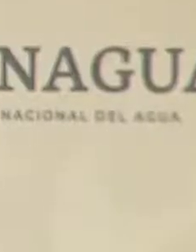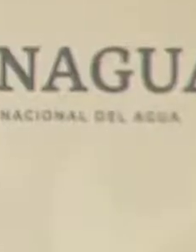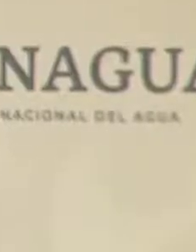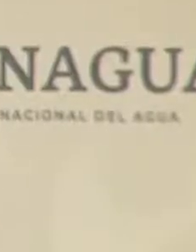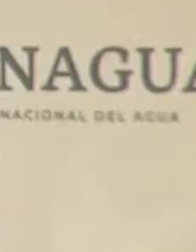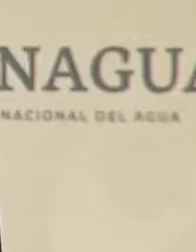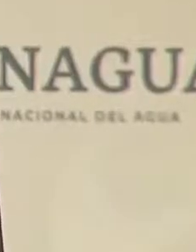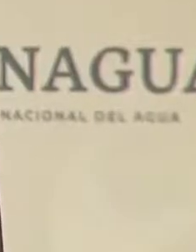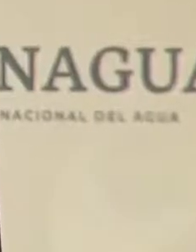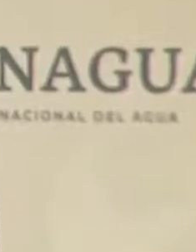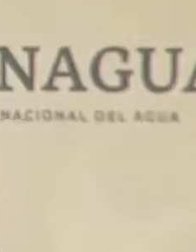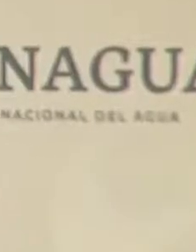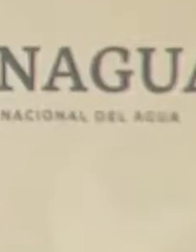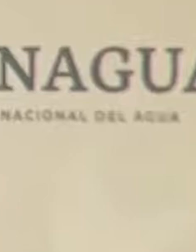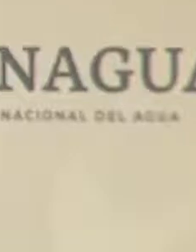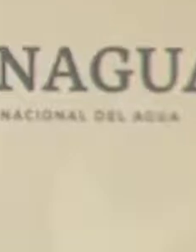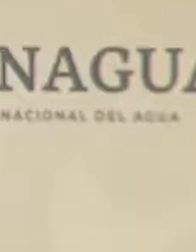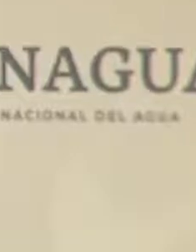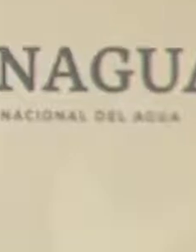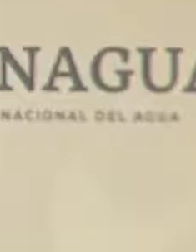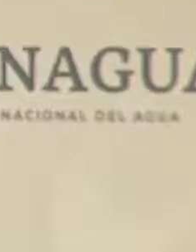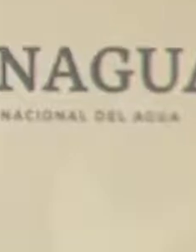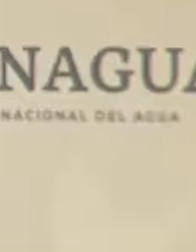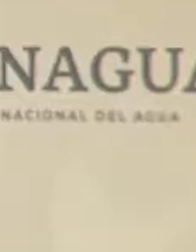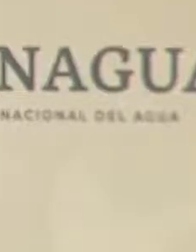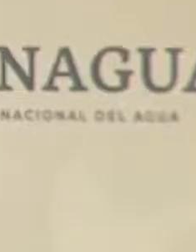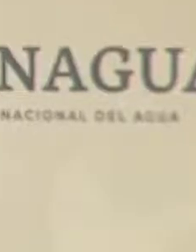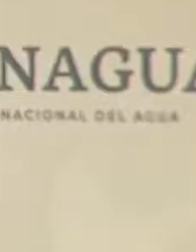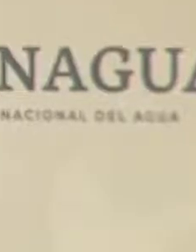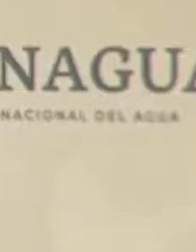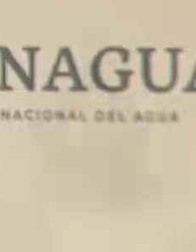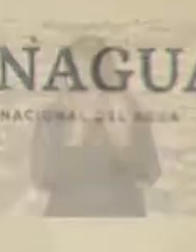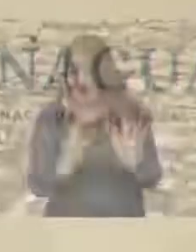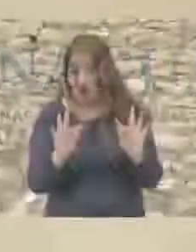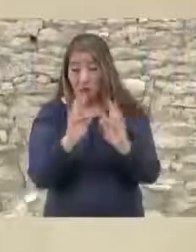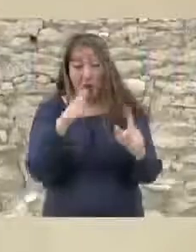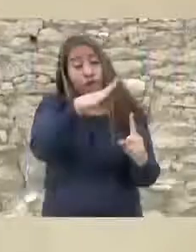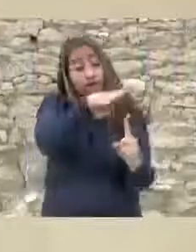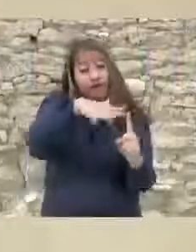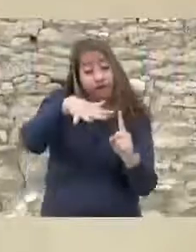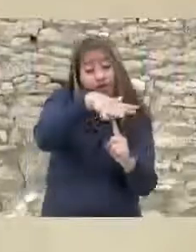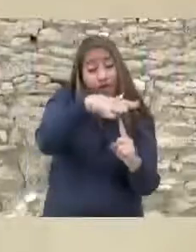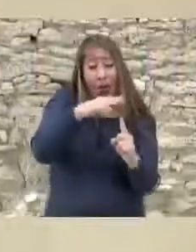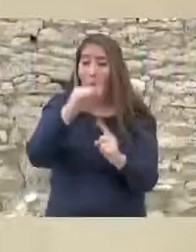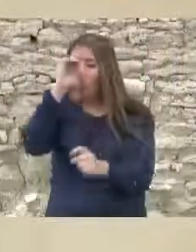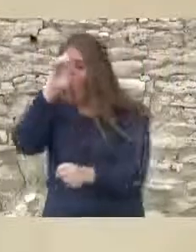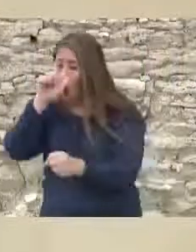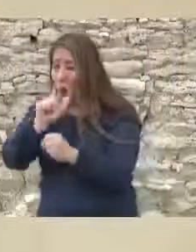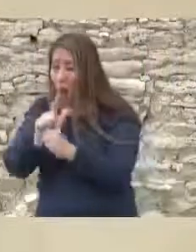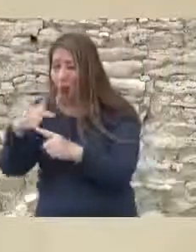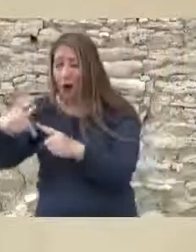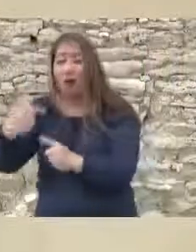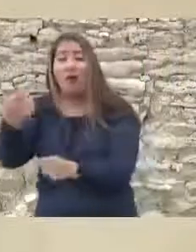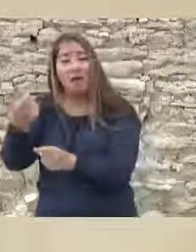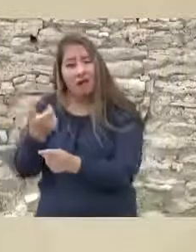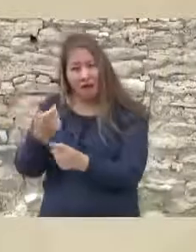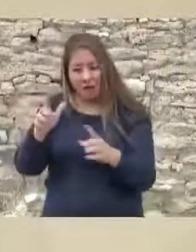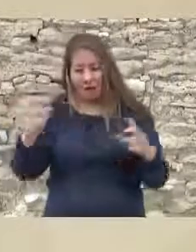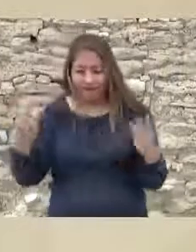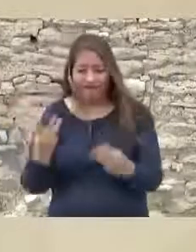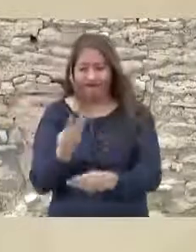y la conjunción de tres elementos de sustentabilidad, medio ambiente, cultura y economía.